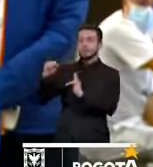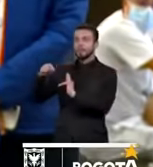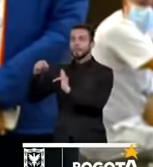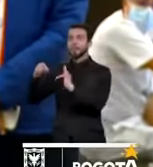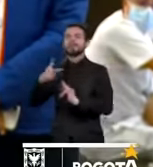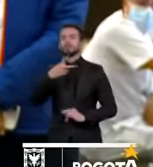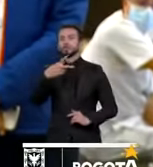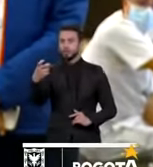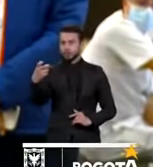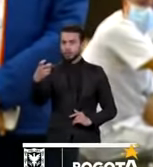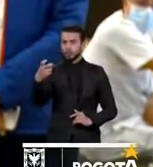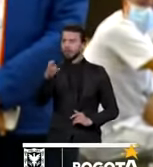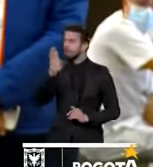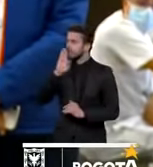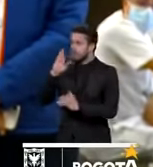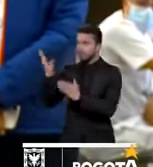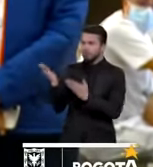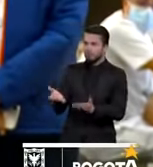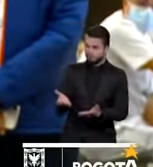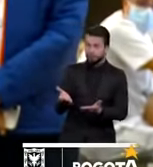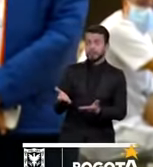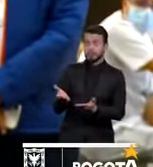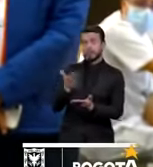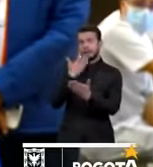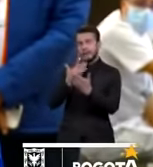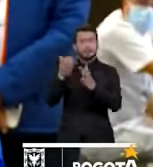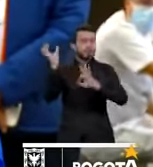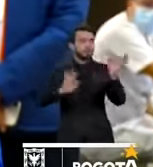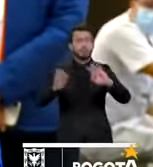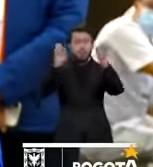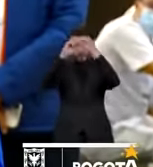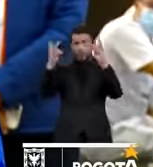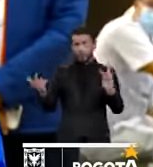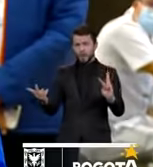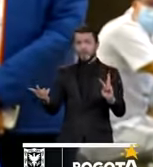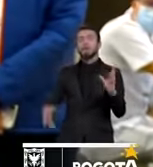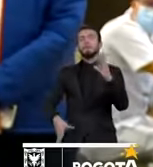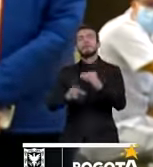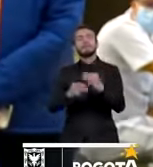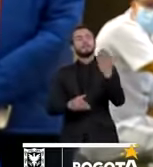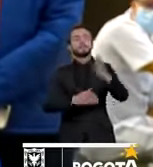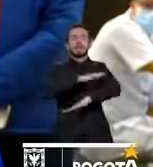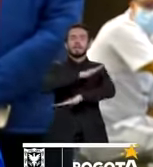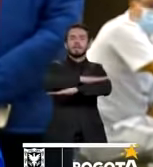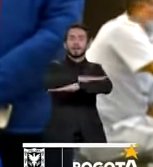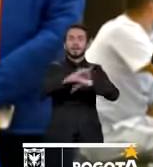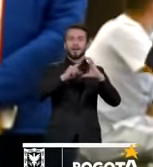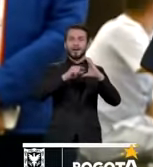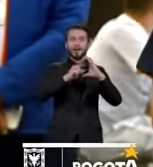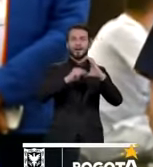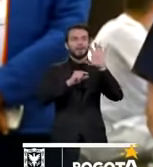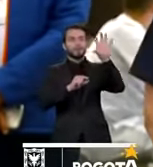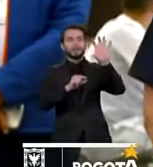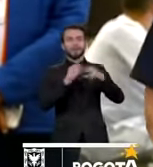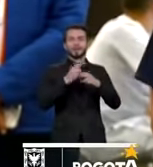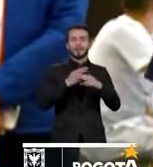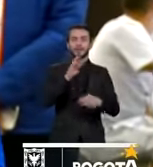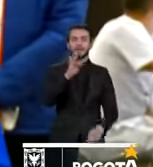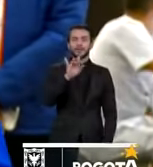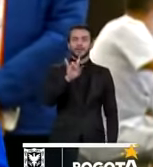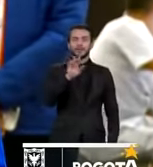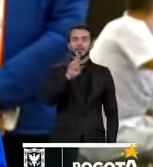de ellas las ha aportado la Embajada de Turquía, a quien le agradecemos, fue una de las donaciones que recibimos en la Donatón Bogotá para el